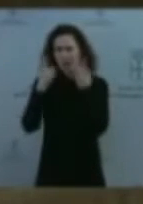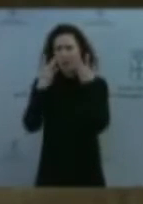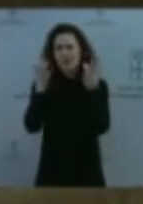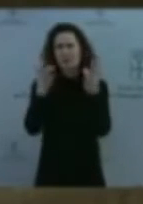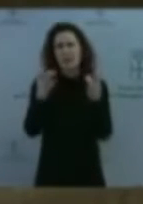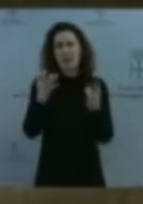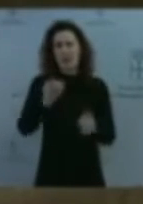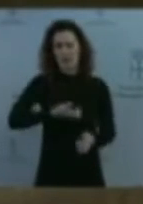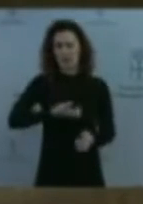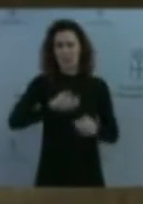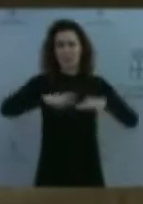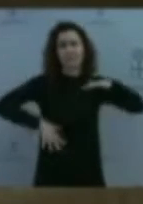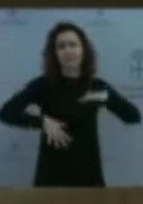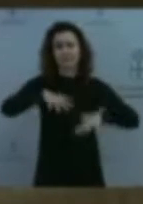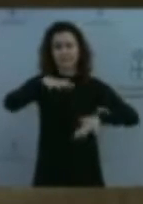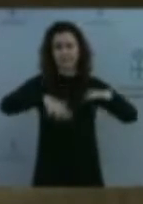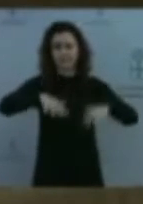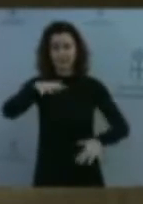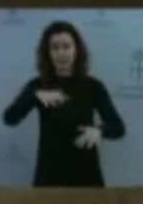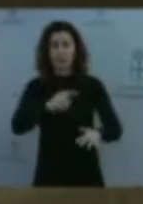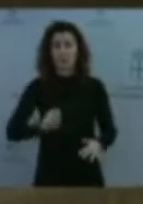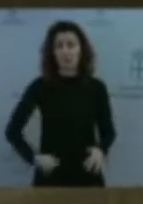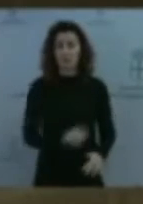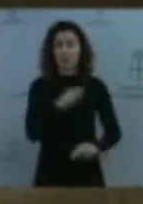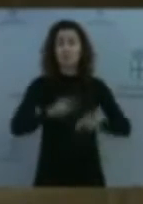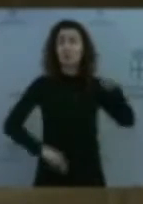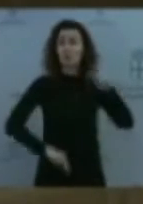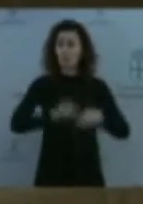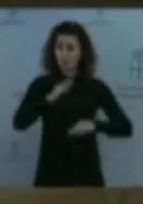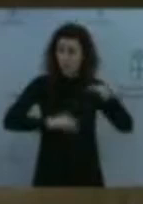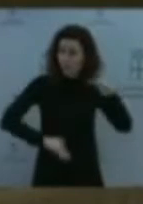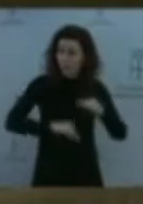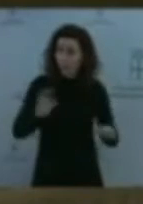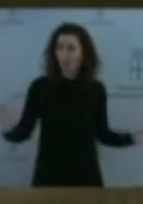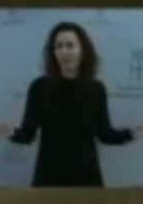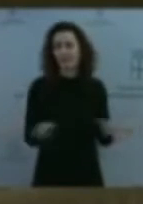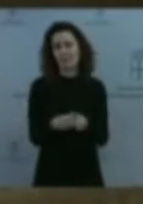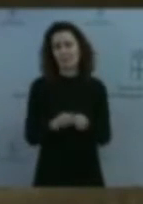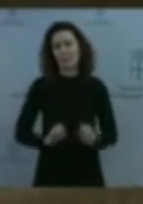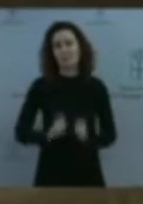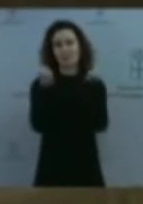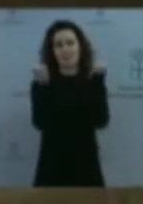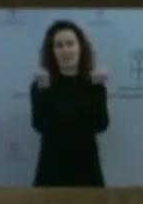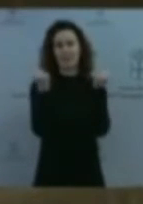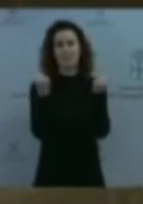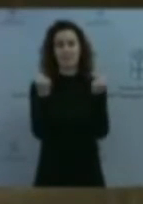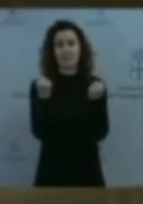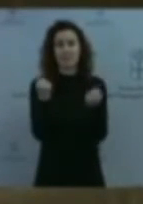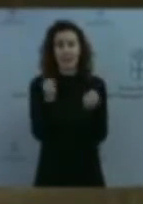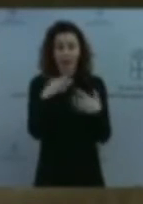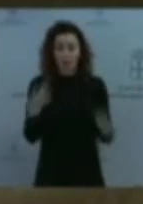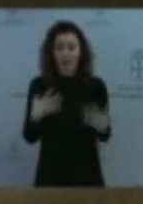Asturias hablamos de construir colectivamente una salida a esta crisis sanitaria, creemos que esa salida tiene que ser igual para todo el